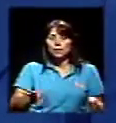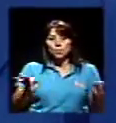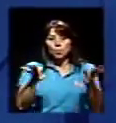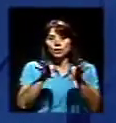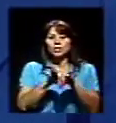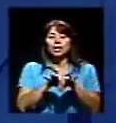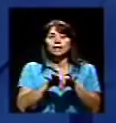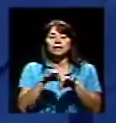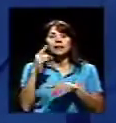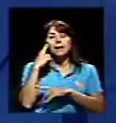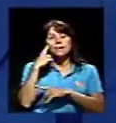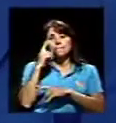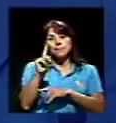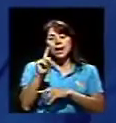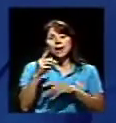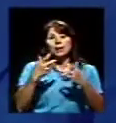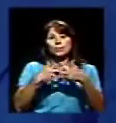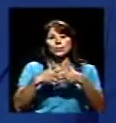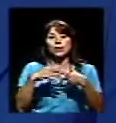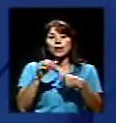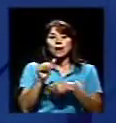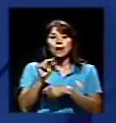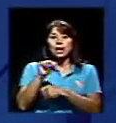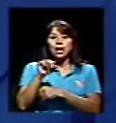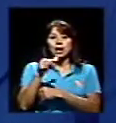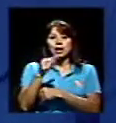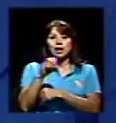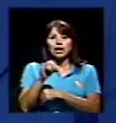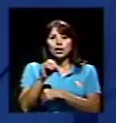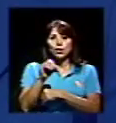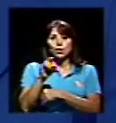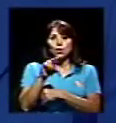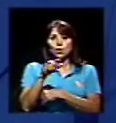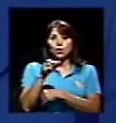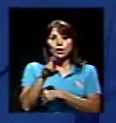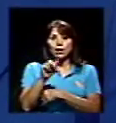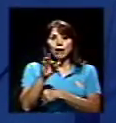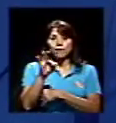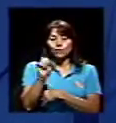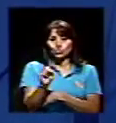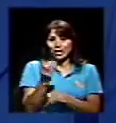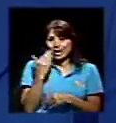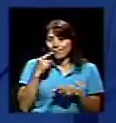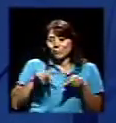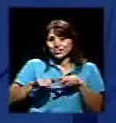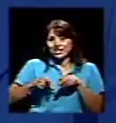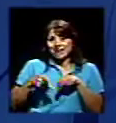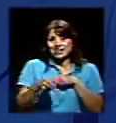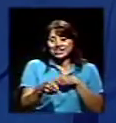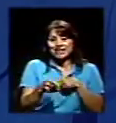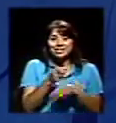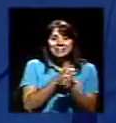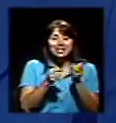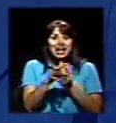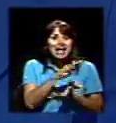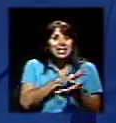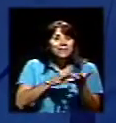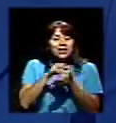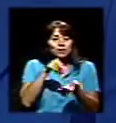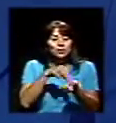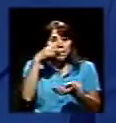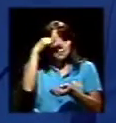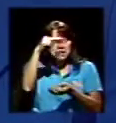para angiógrafos. Acabamos de inaugurar la sala híbrida del Hospital México, estamos comprando angiógrafos para el San Juan de Dios y